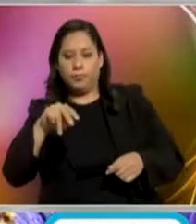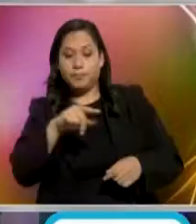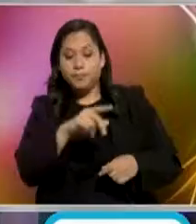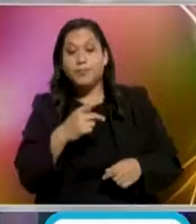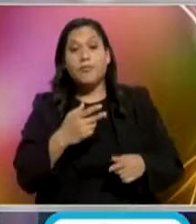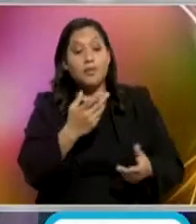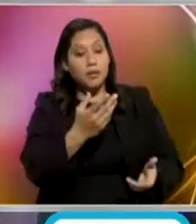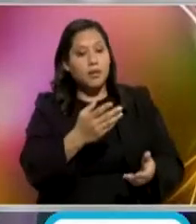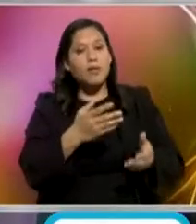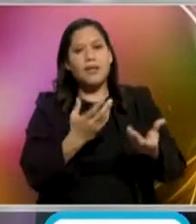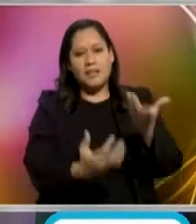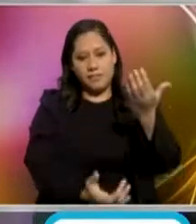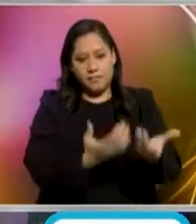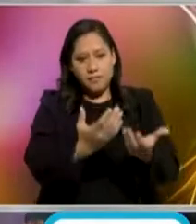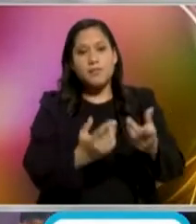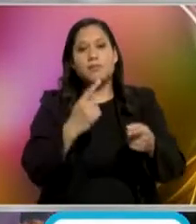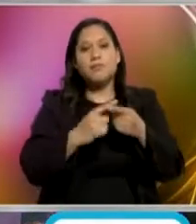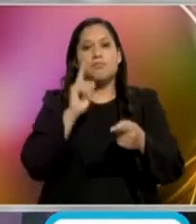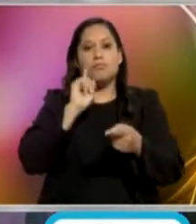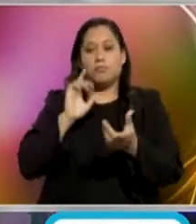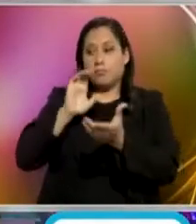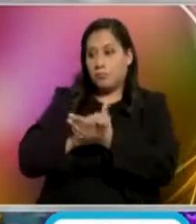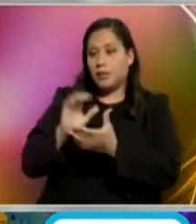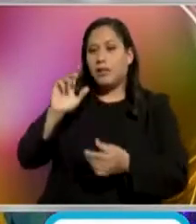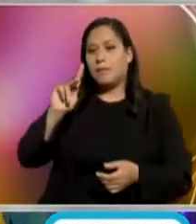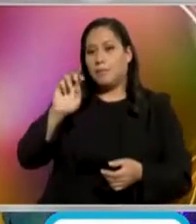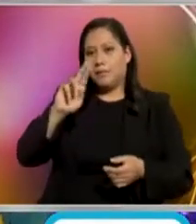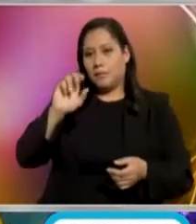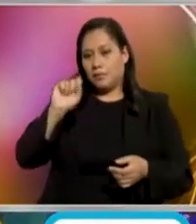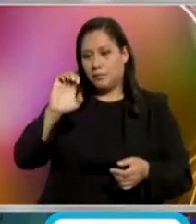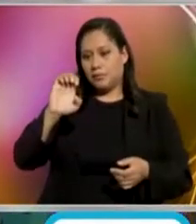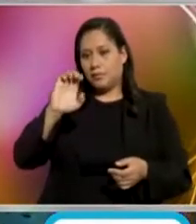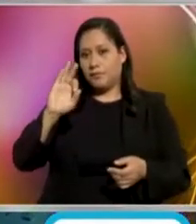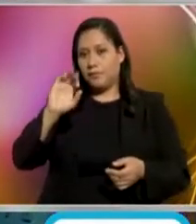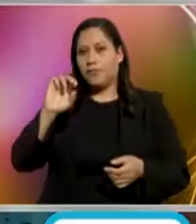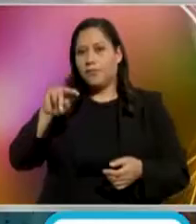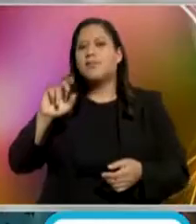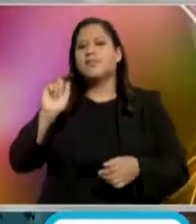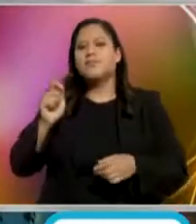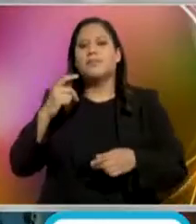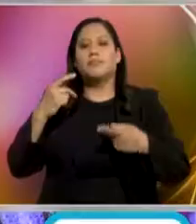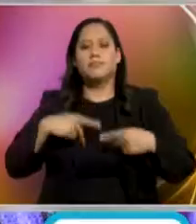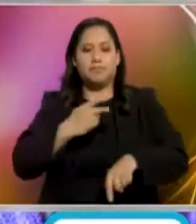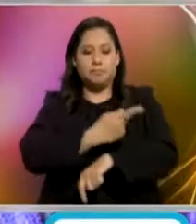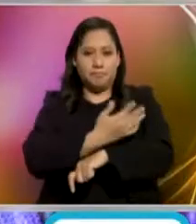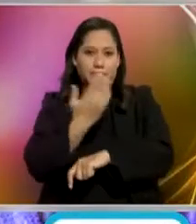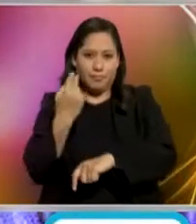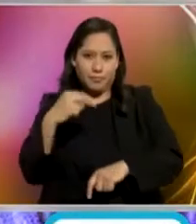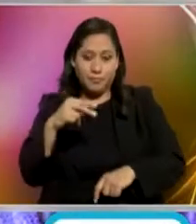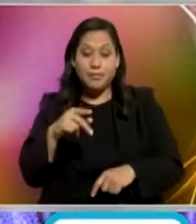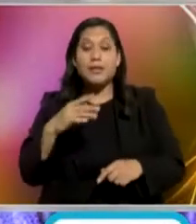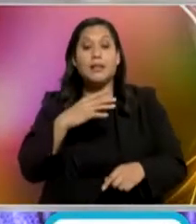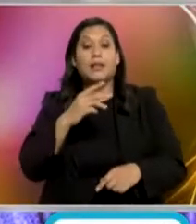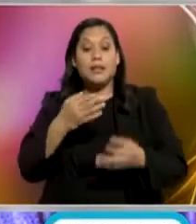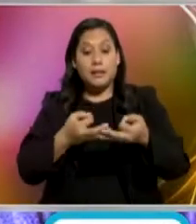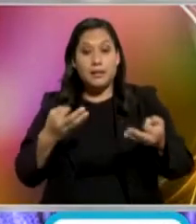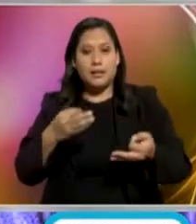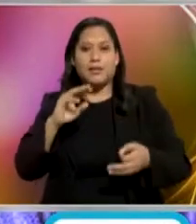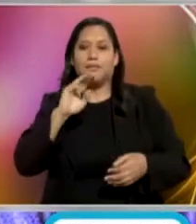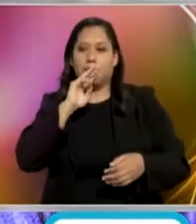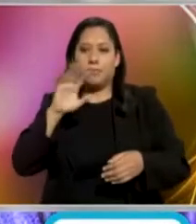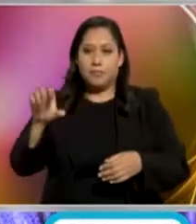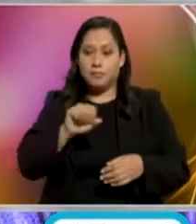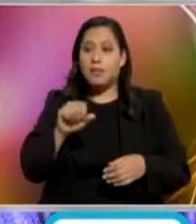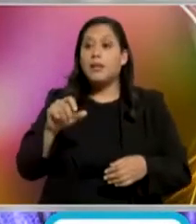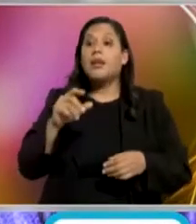el inframundo, y ahí está también su esposa Perséfone, que es la primavera. O sea, Perséfone era hija de la tierra, Hades la secuestra y la